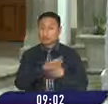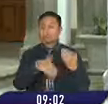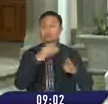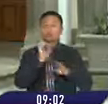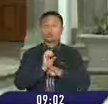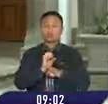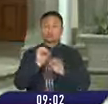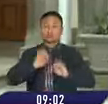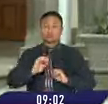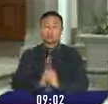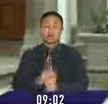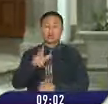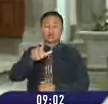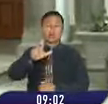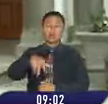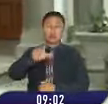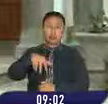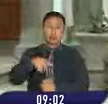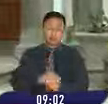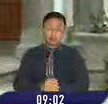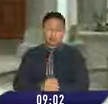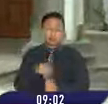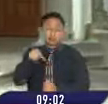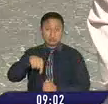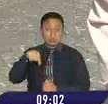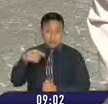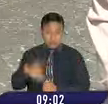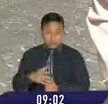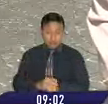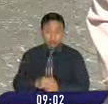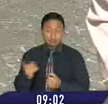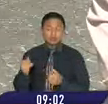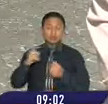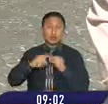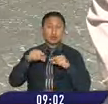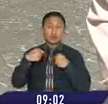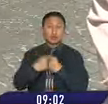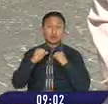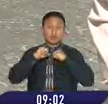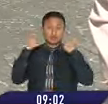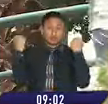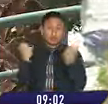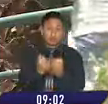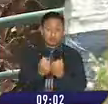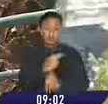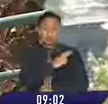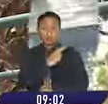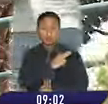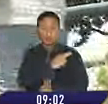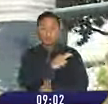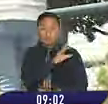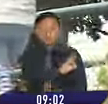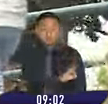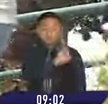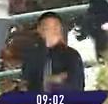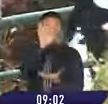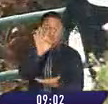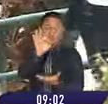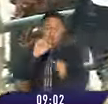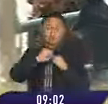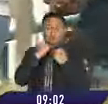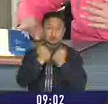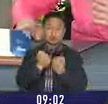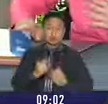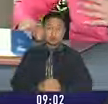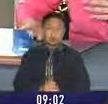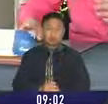nacional durante 3 meses, mismas de las cuales formarán parte colectivos sociales, universidades, representantes de la sociedad